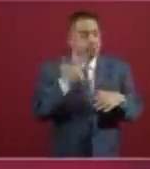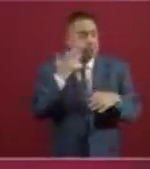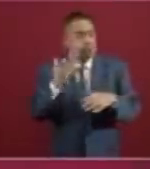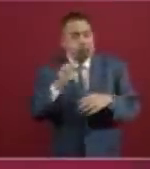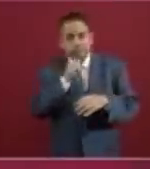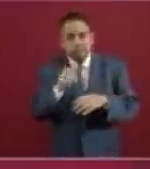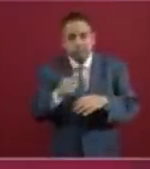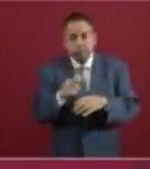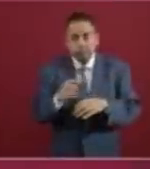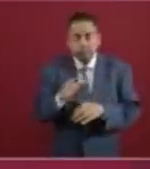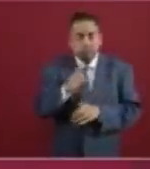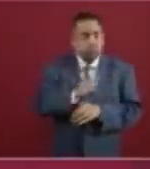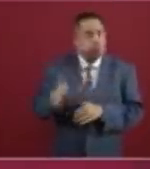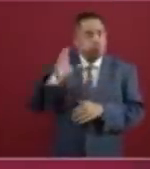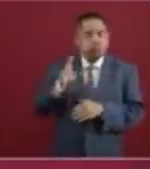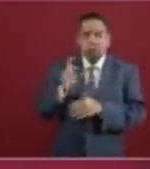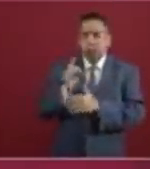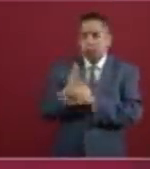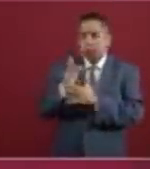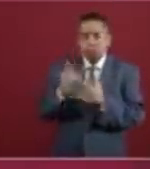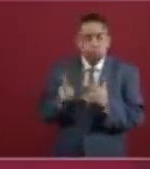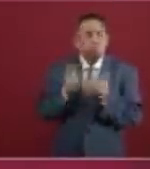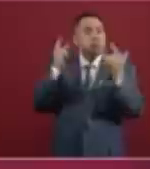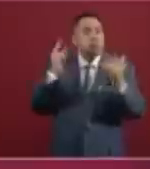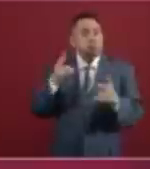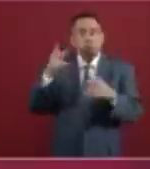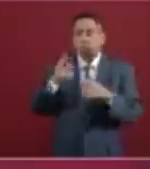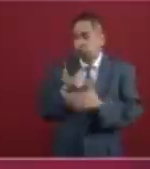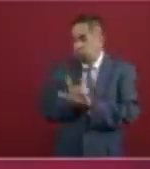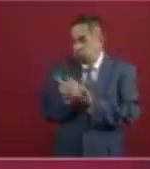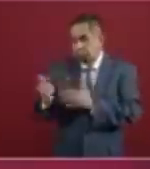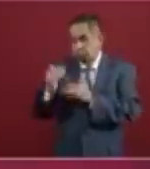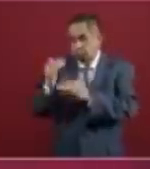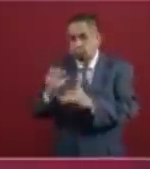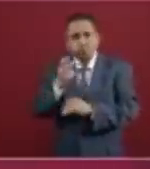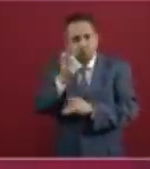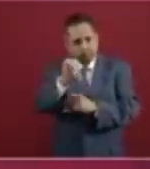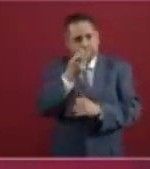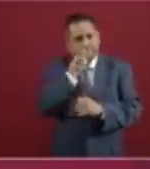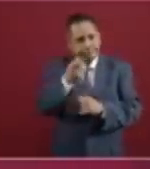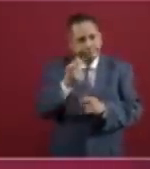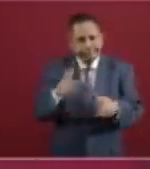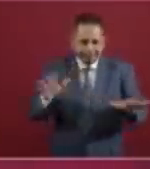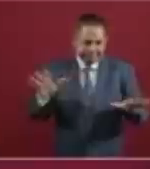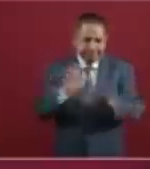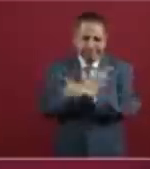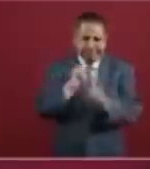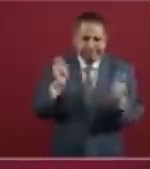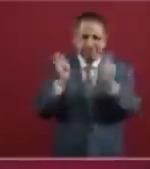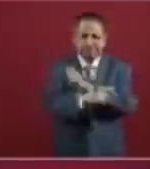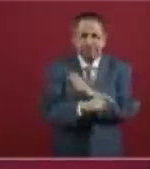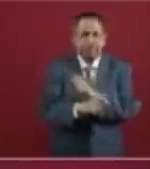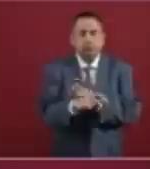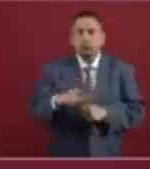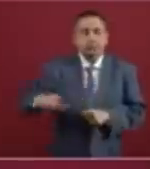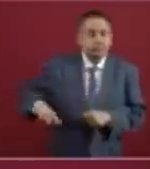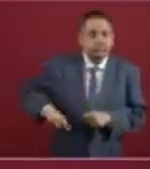Un hecho histórico. Por eso hablo de cambio de régimen, no de cambio de